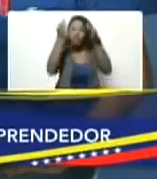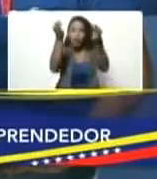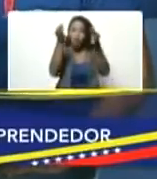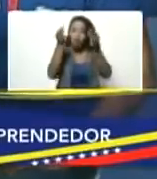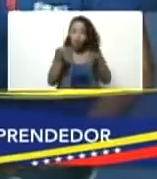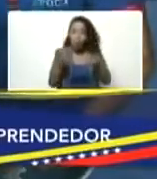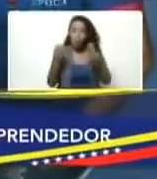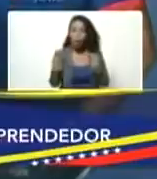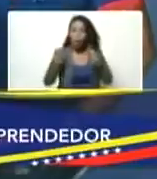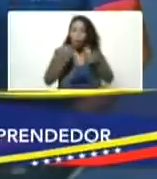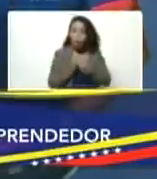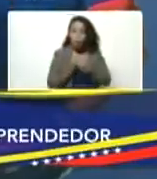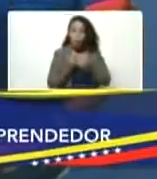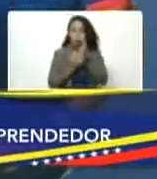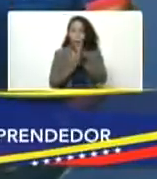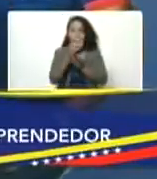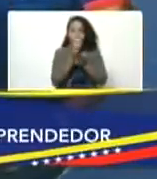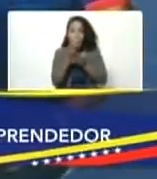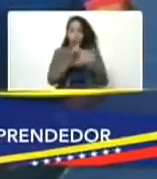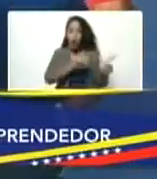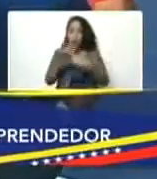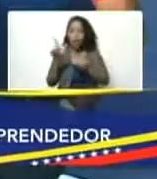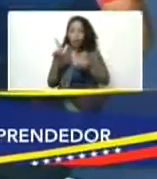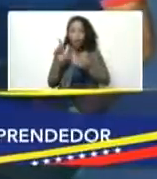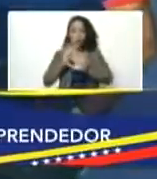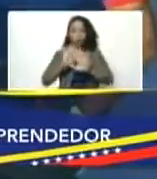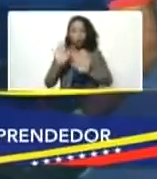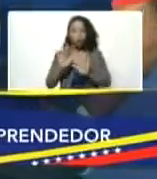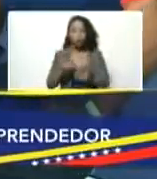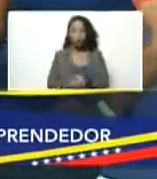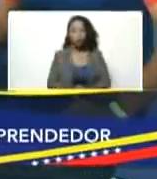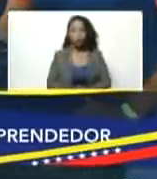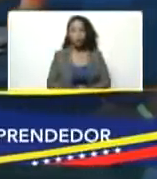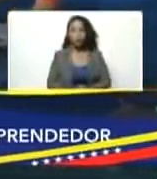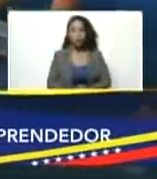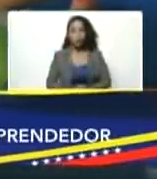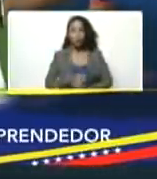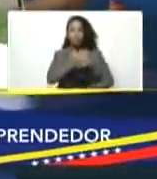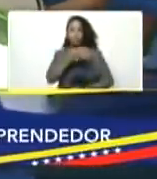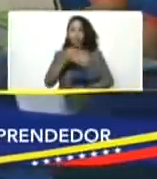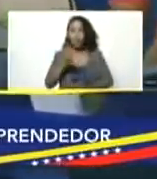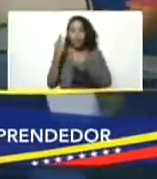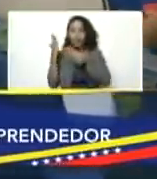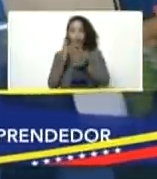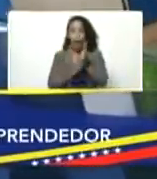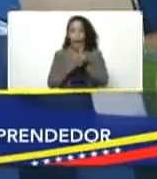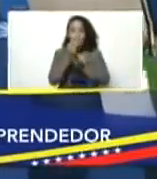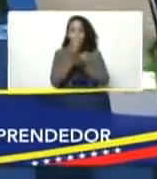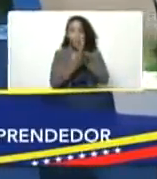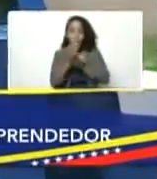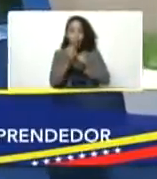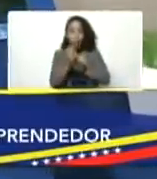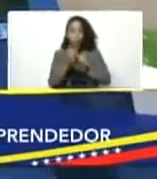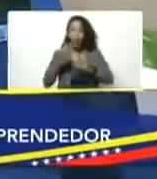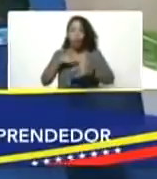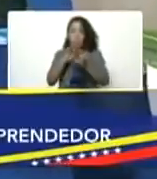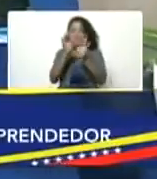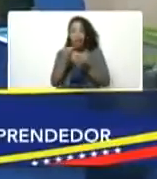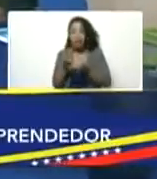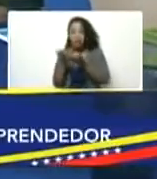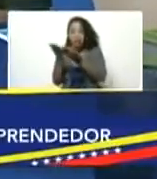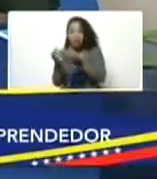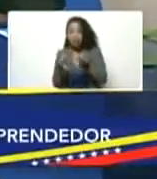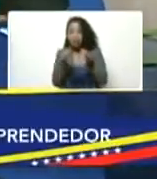el compañero es un emprendedor. Correcto, Eliu, emprendiendo. Bueno, te regalo este papelito,